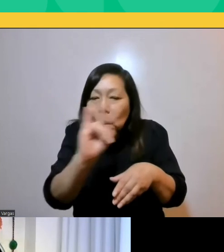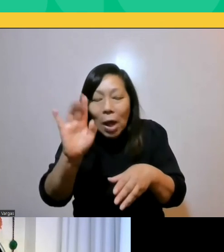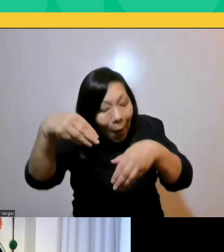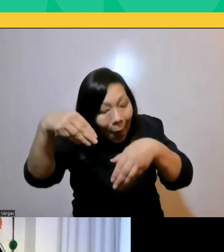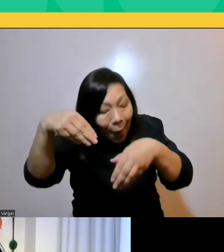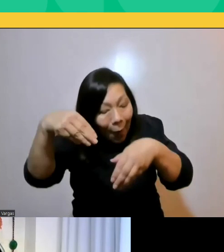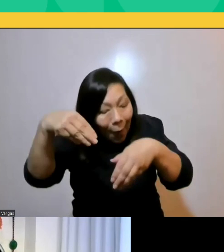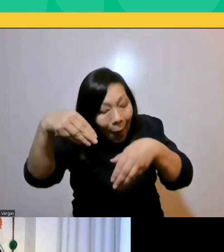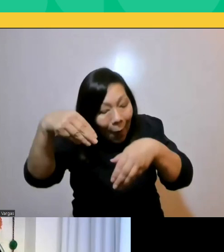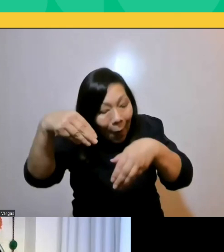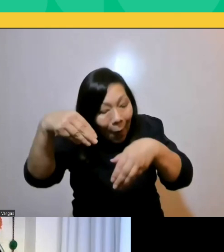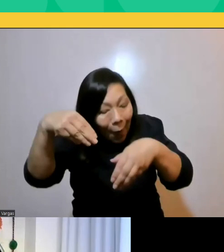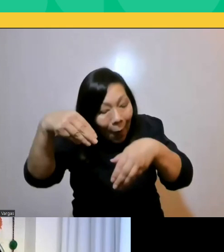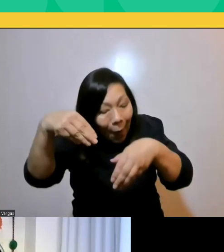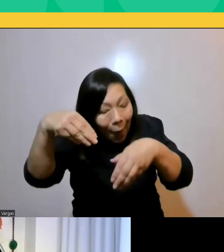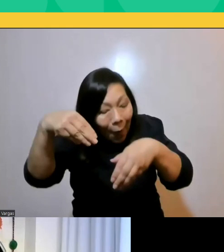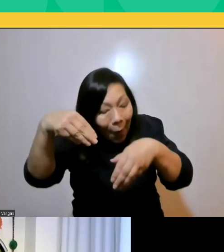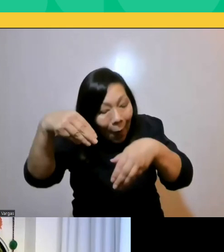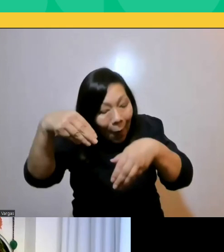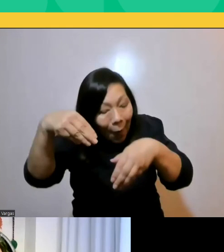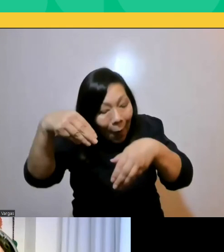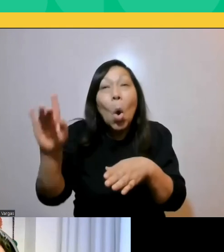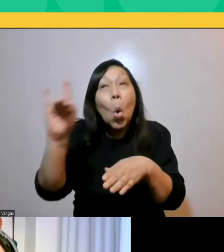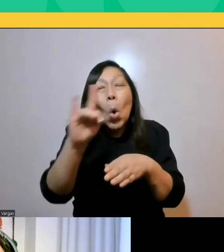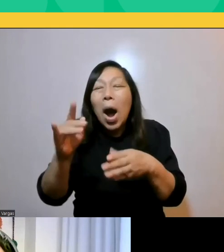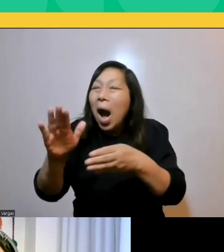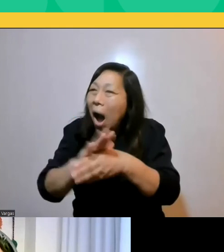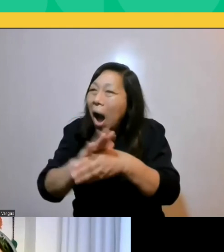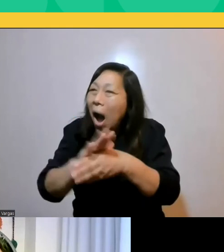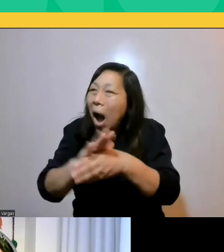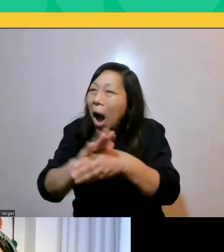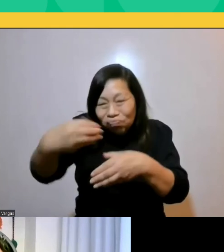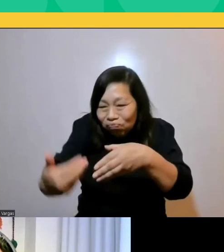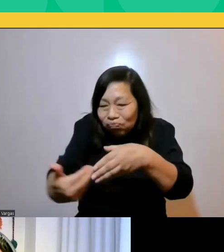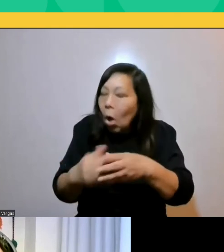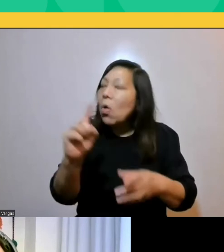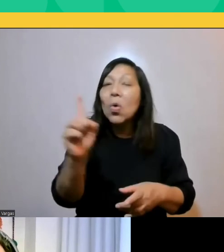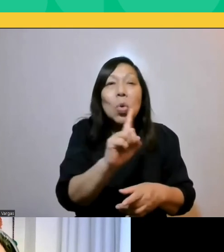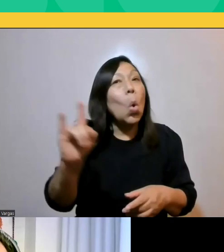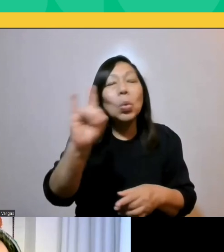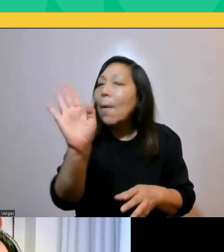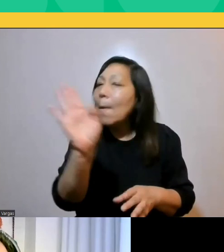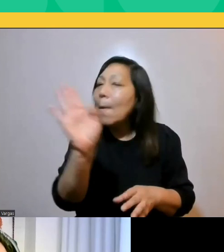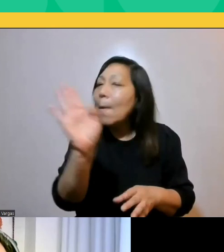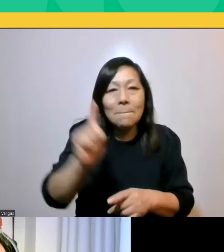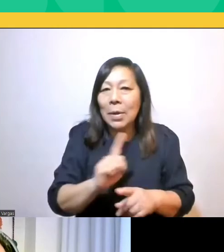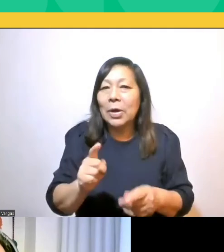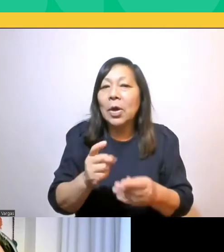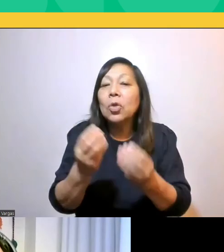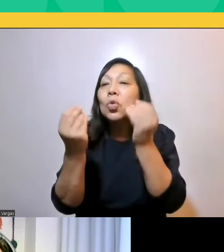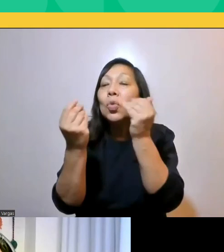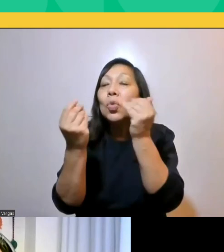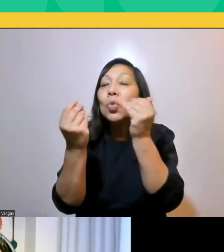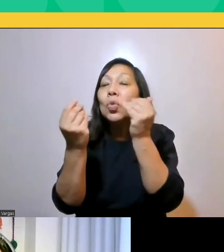Internamente no hay que ponerse ni óvulos de limpieza, ni jabones, ni duchas vaginales. La higiene es solamente externa con los dedos y